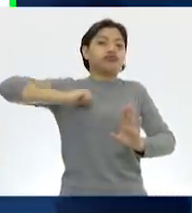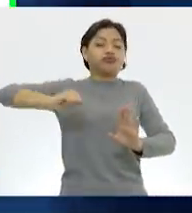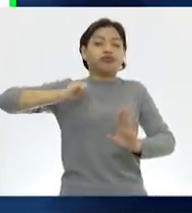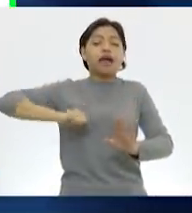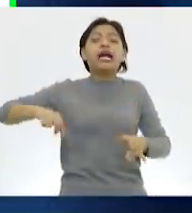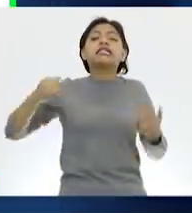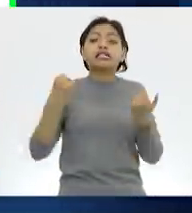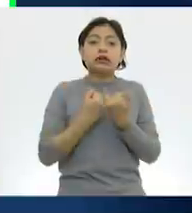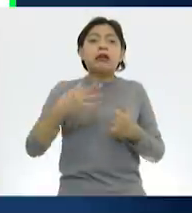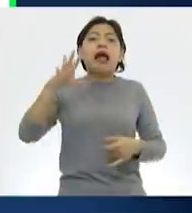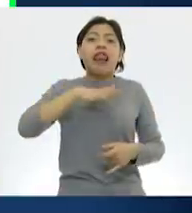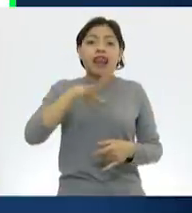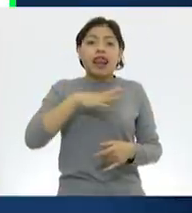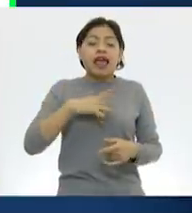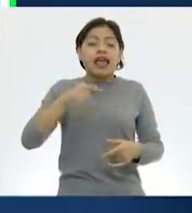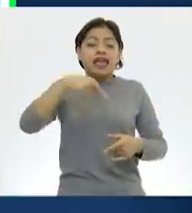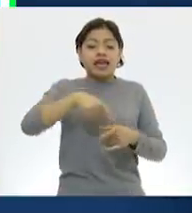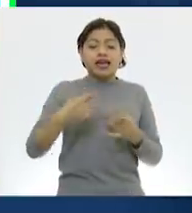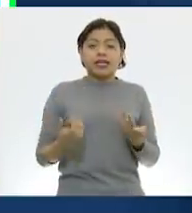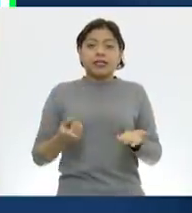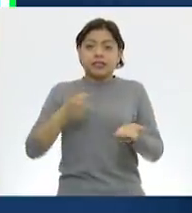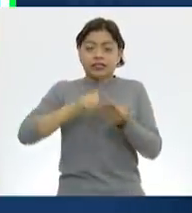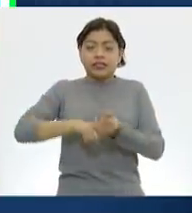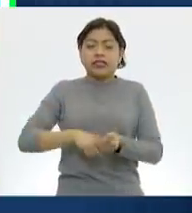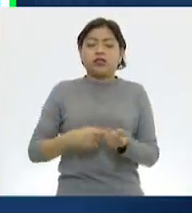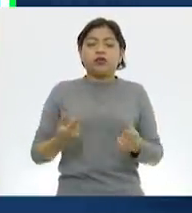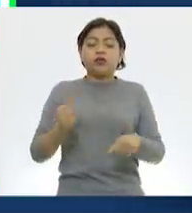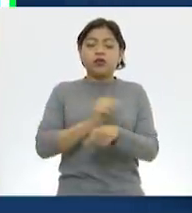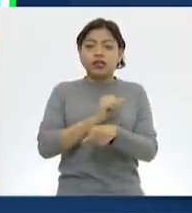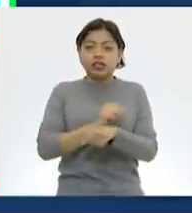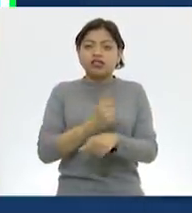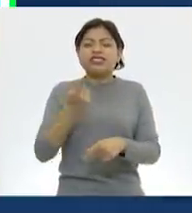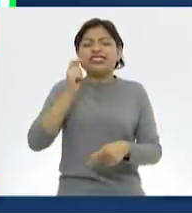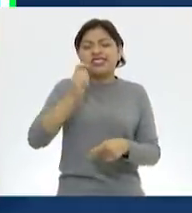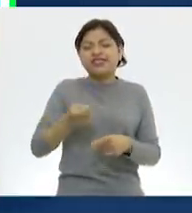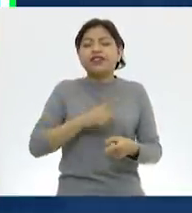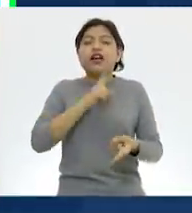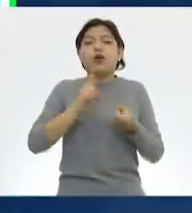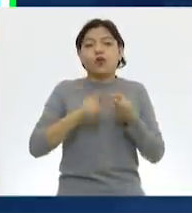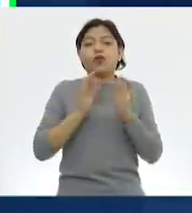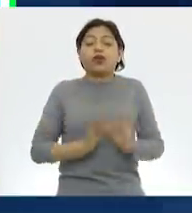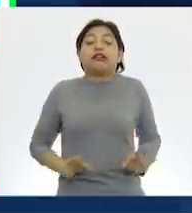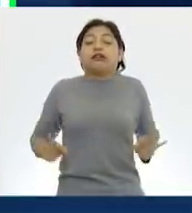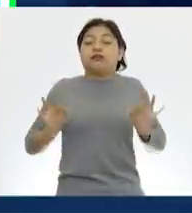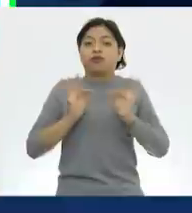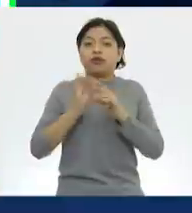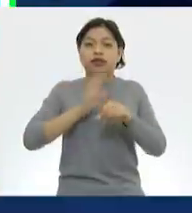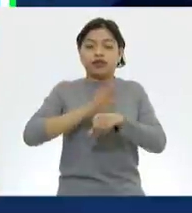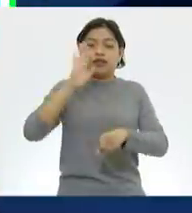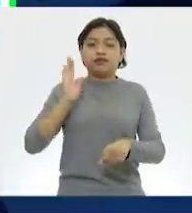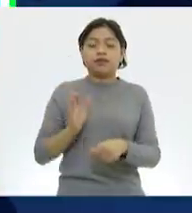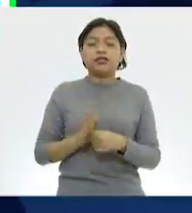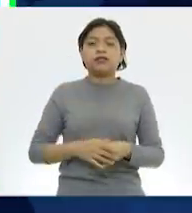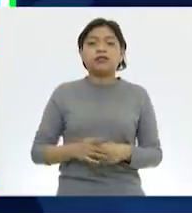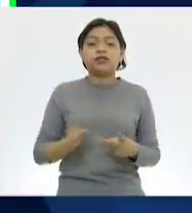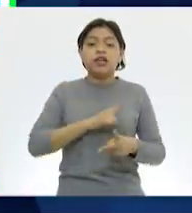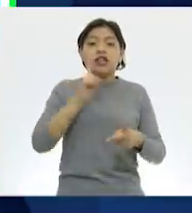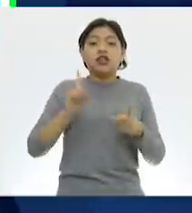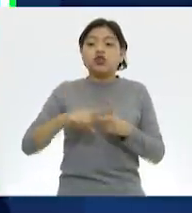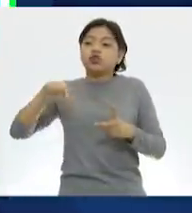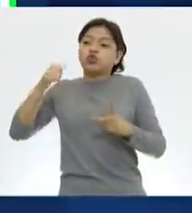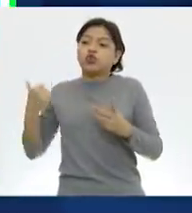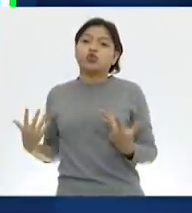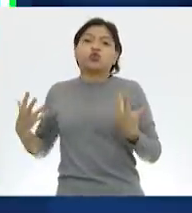Tiene personajes, que son un protagonista, un personaje principal de una obra de ficción y un